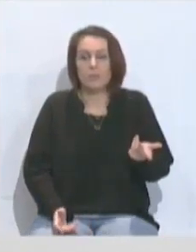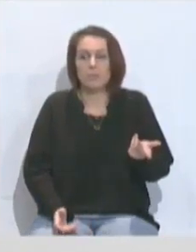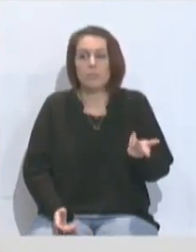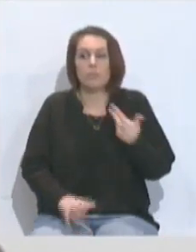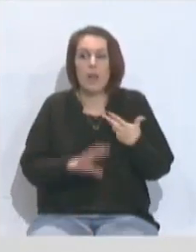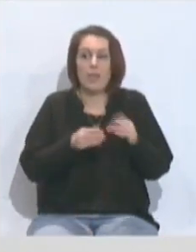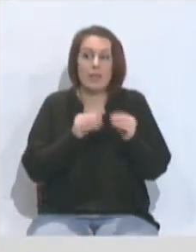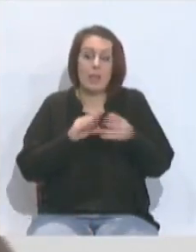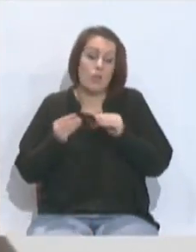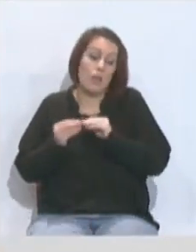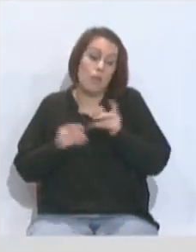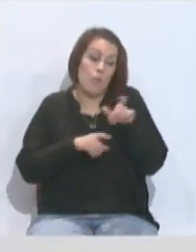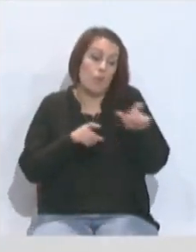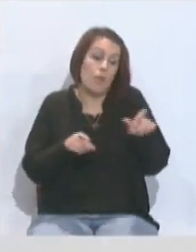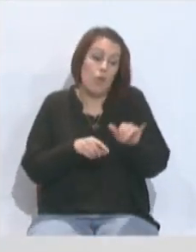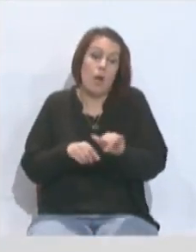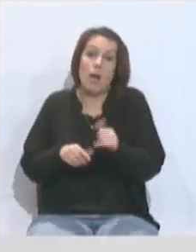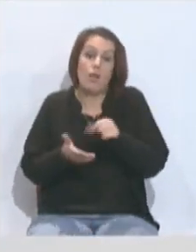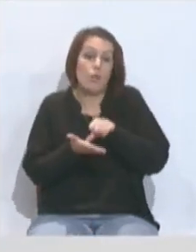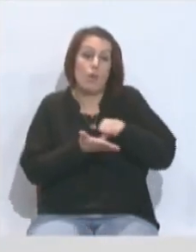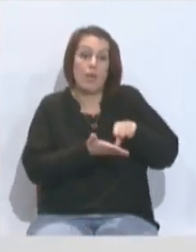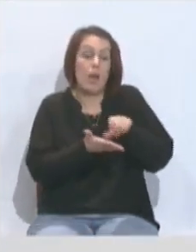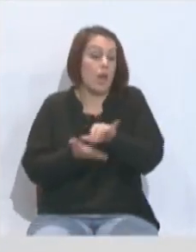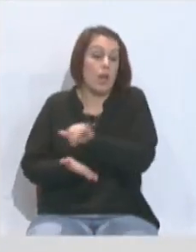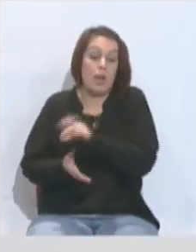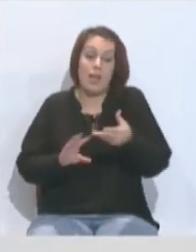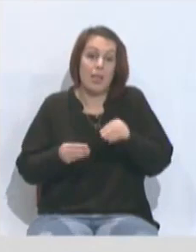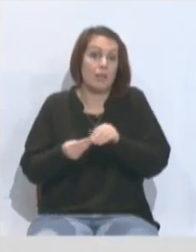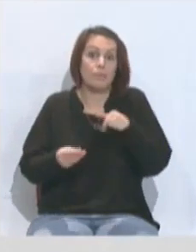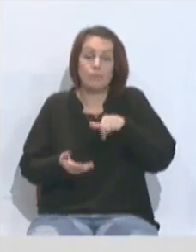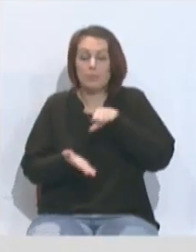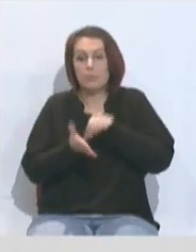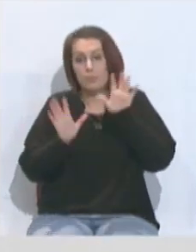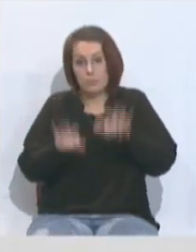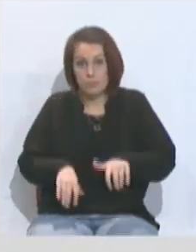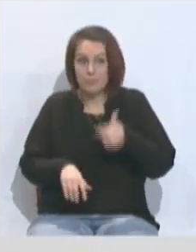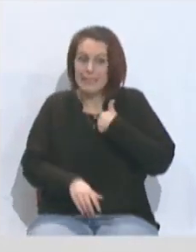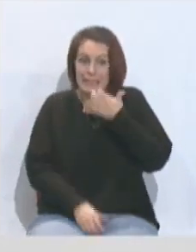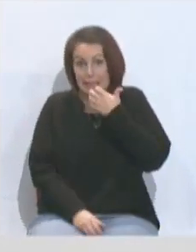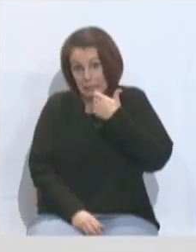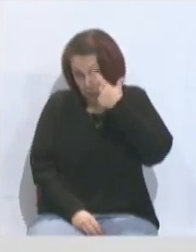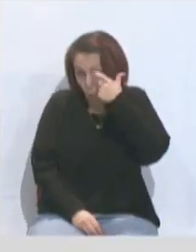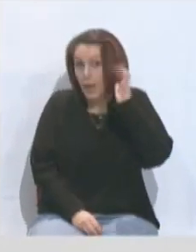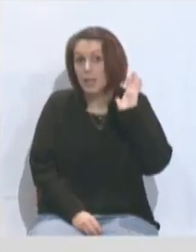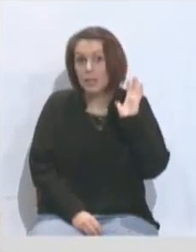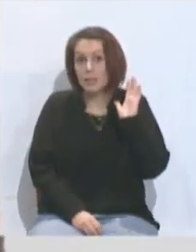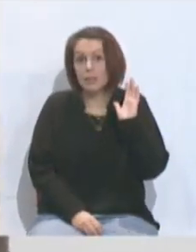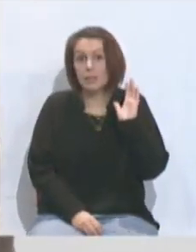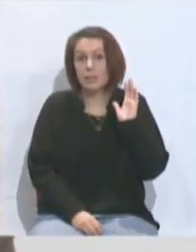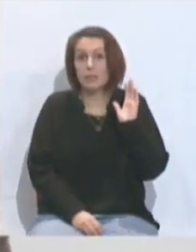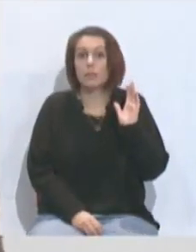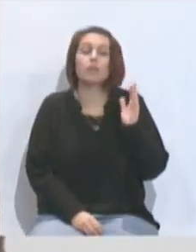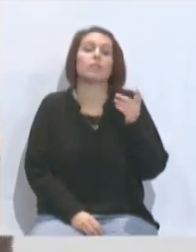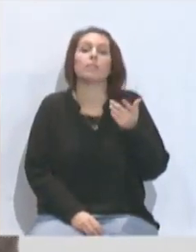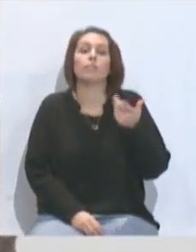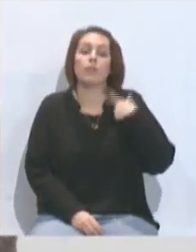se va adaptando a la población que tenemos y las necesidades que tenemos. Aquí en Cádiz Capital, si te acuerdas, la